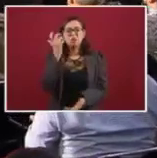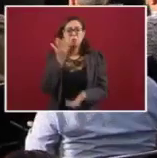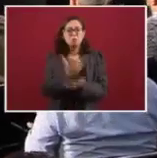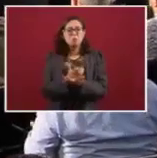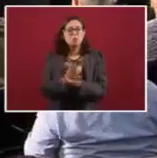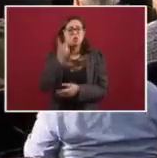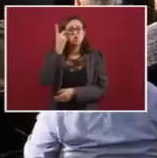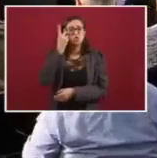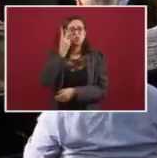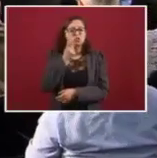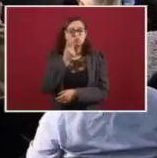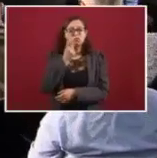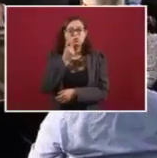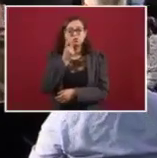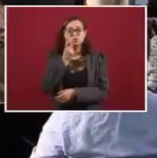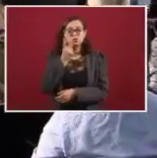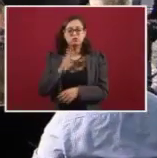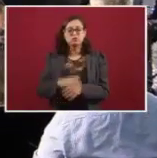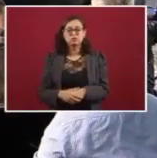Ah,